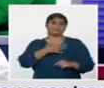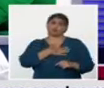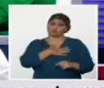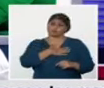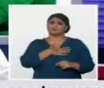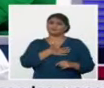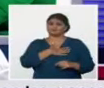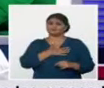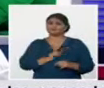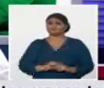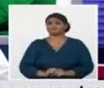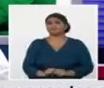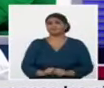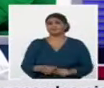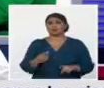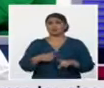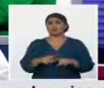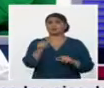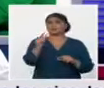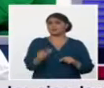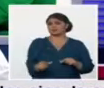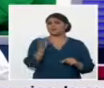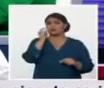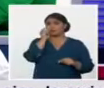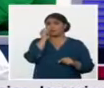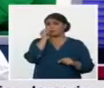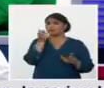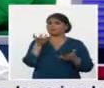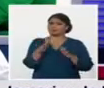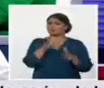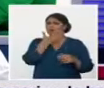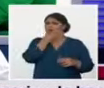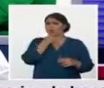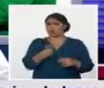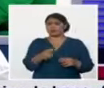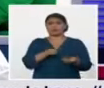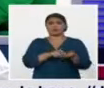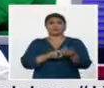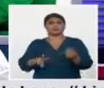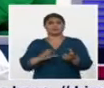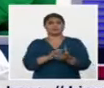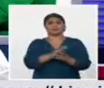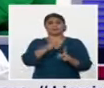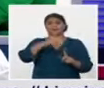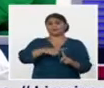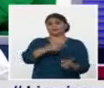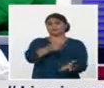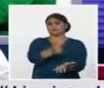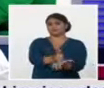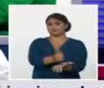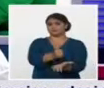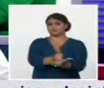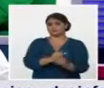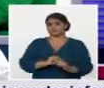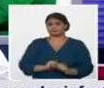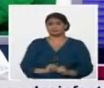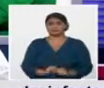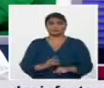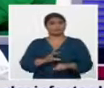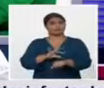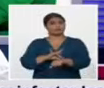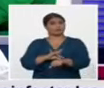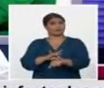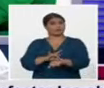Fallece un paciente relativamente joven de la provincia de Matanzas, del municipio Matanzas, con antecedentes de